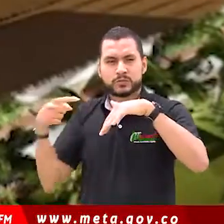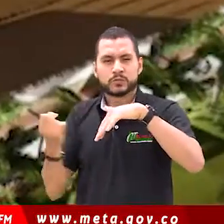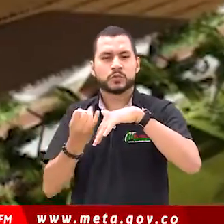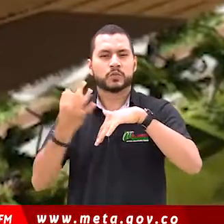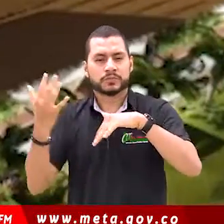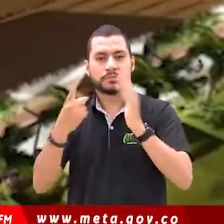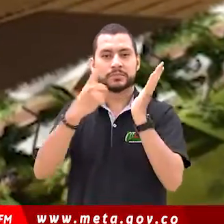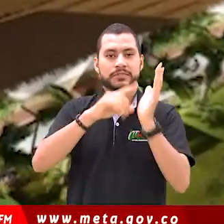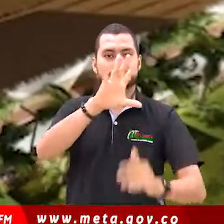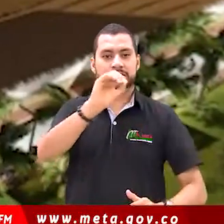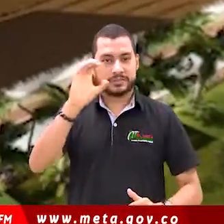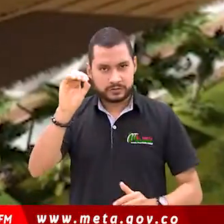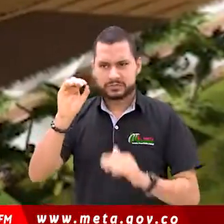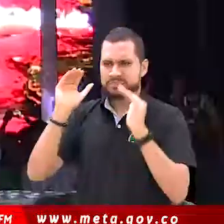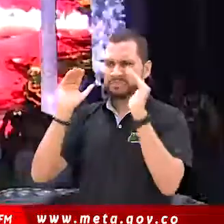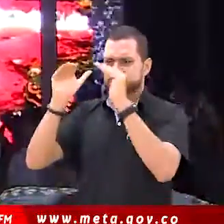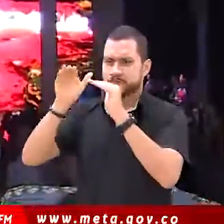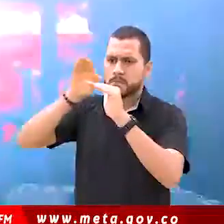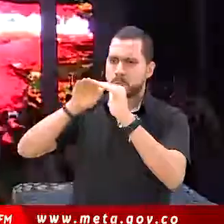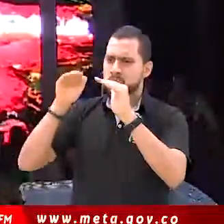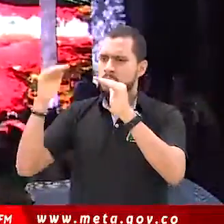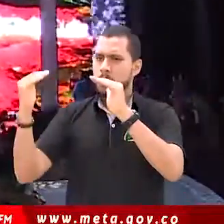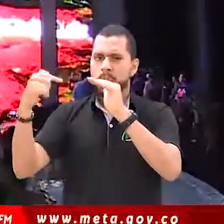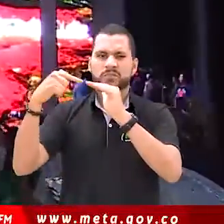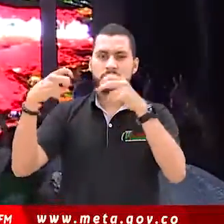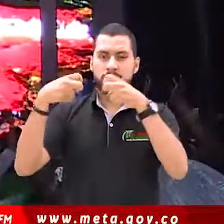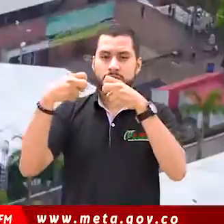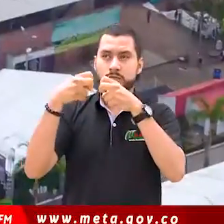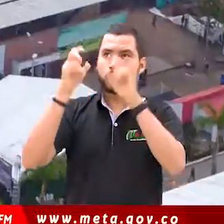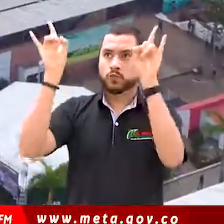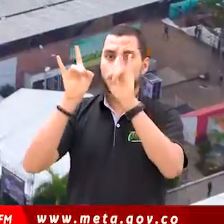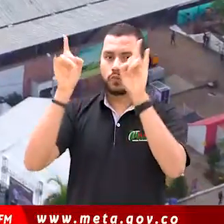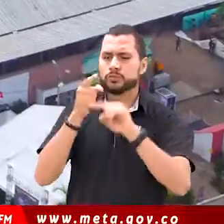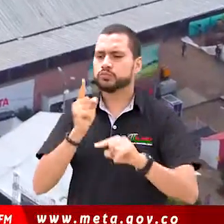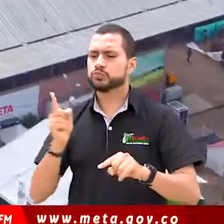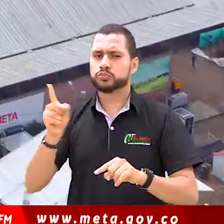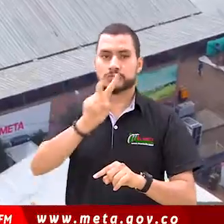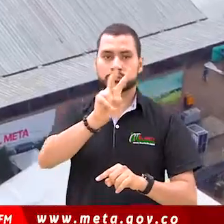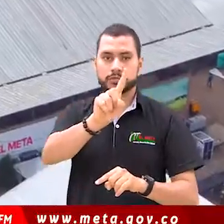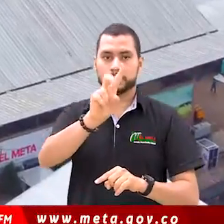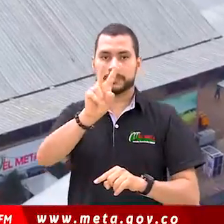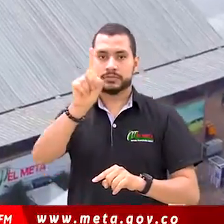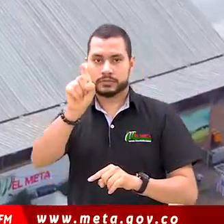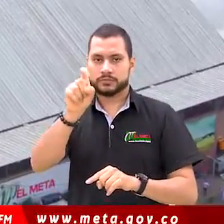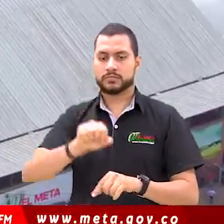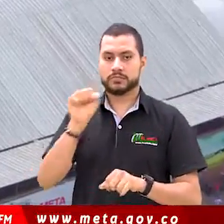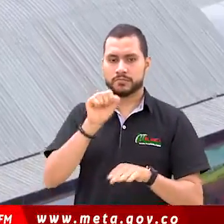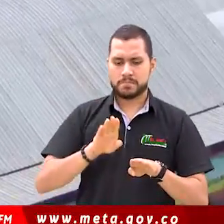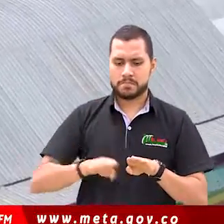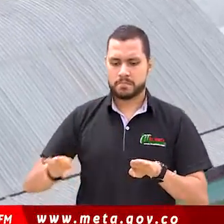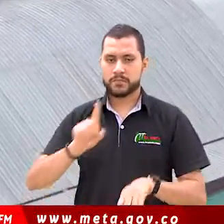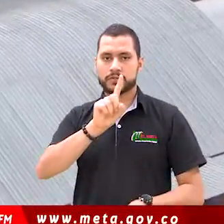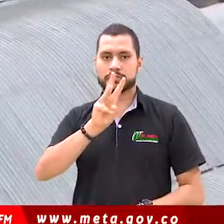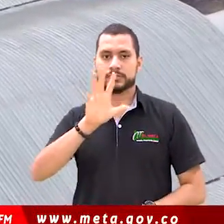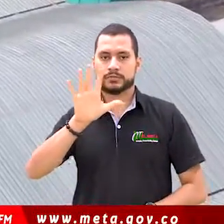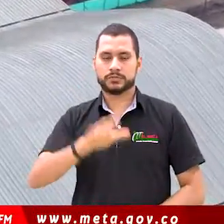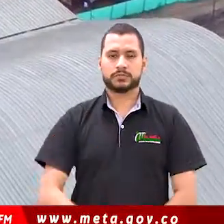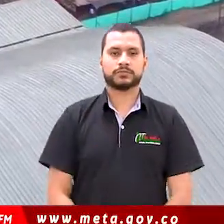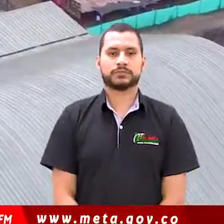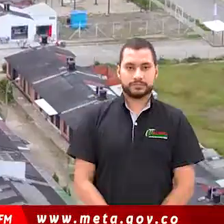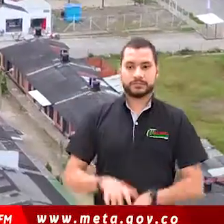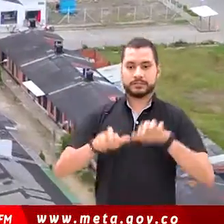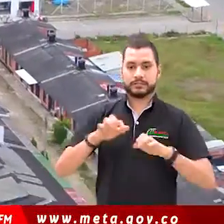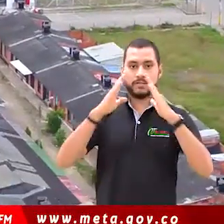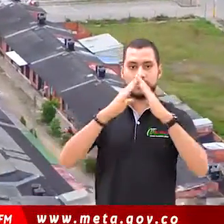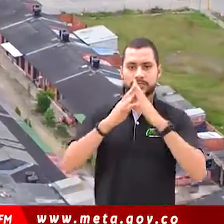camerinos y salón de eventos con capacidad para 1.500 personas, tarima, 135 parqueaderos y 126 paneles